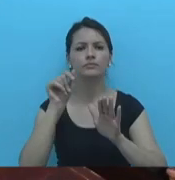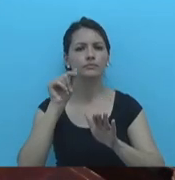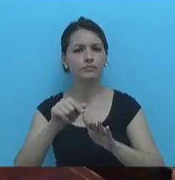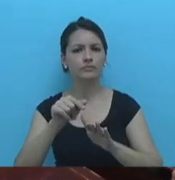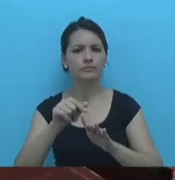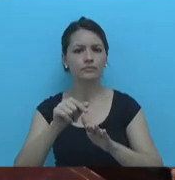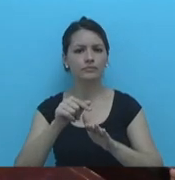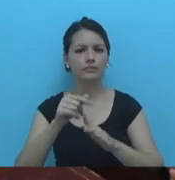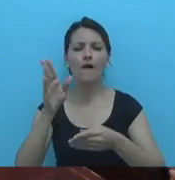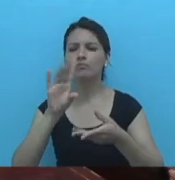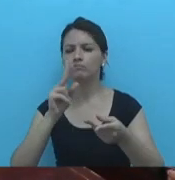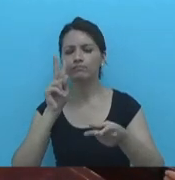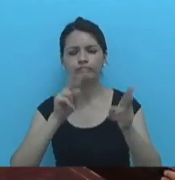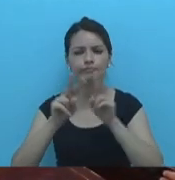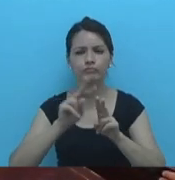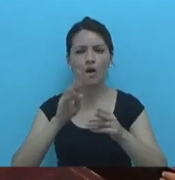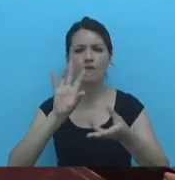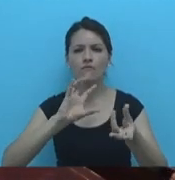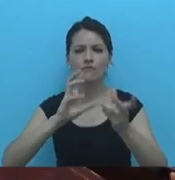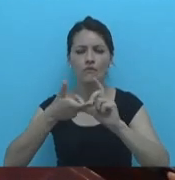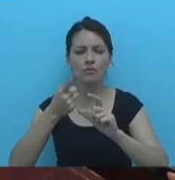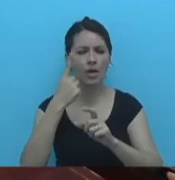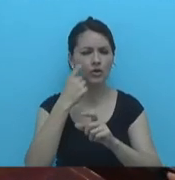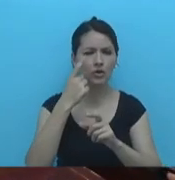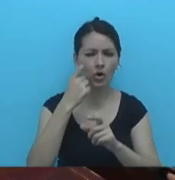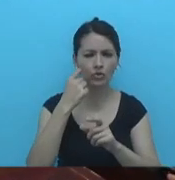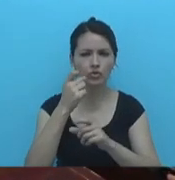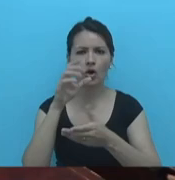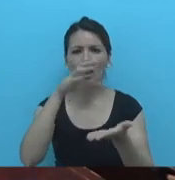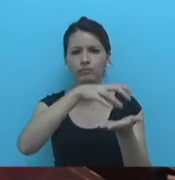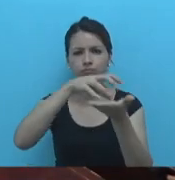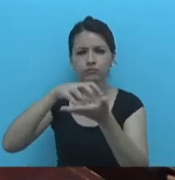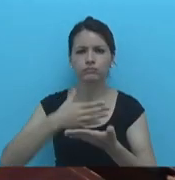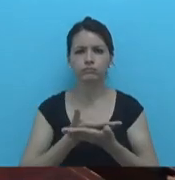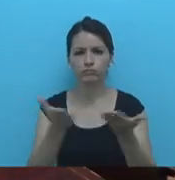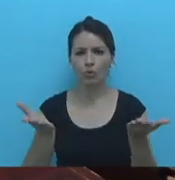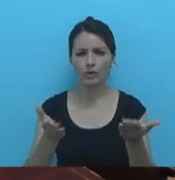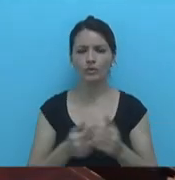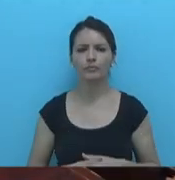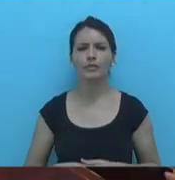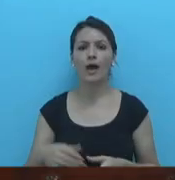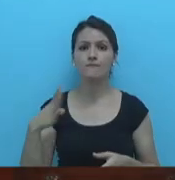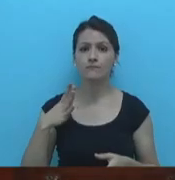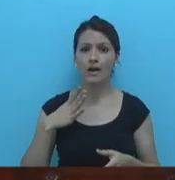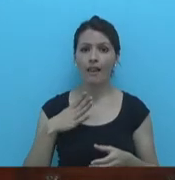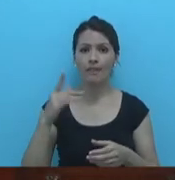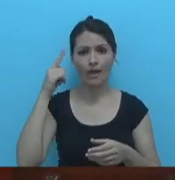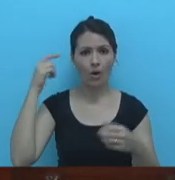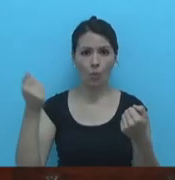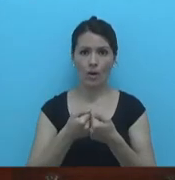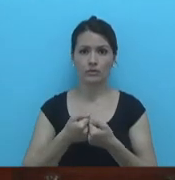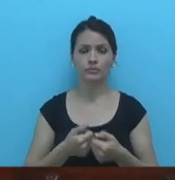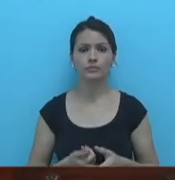establecen los mecanismos para regular los servicios públicos de competencia provincial. No tiene dictamen de comisión. Diputado Burger, tiene uso de la